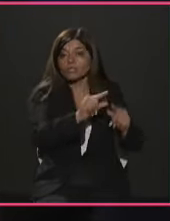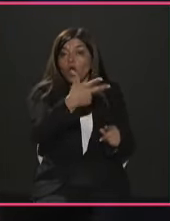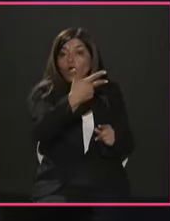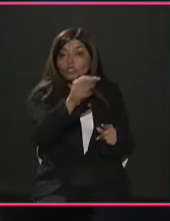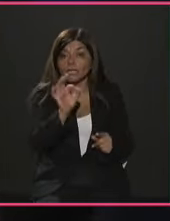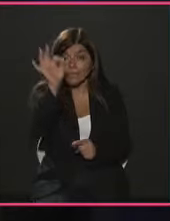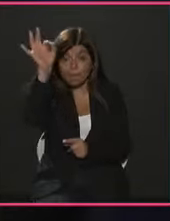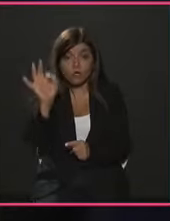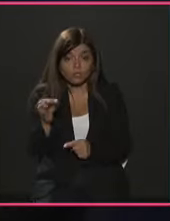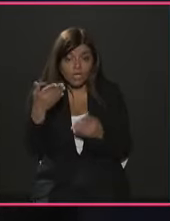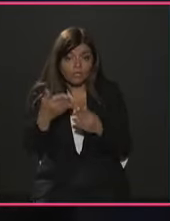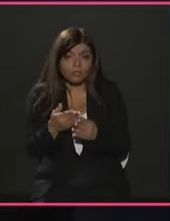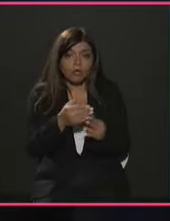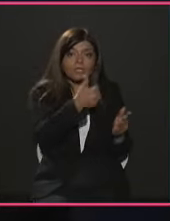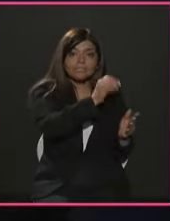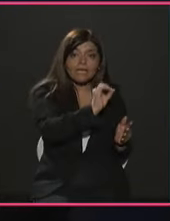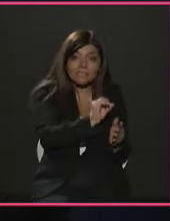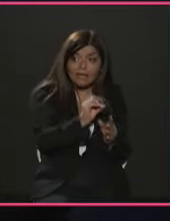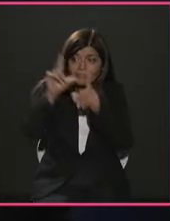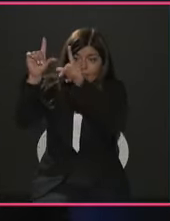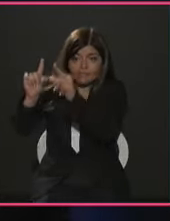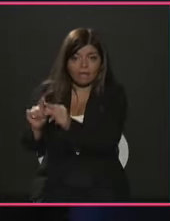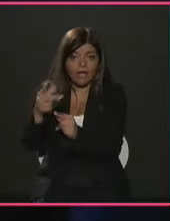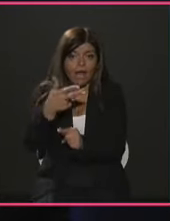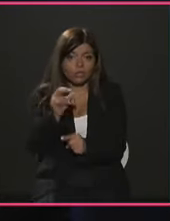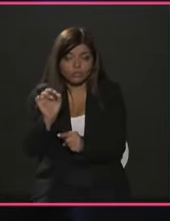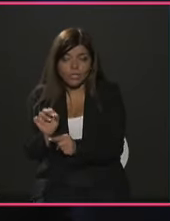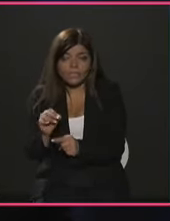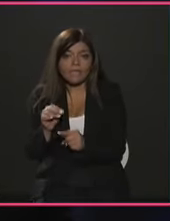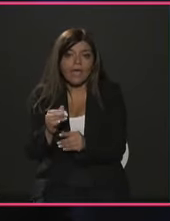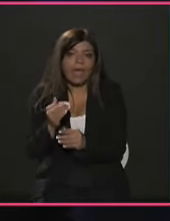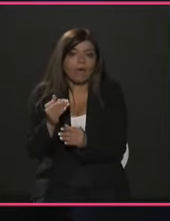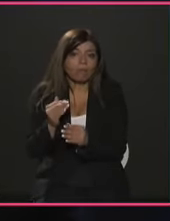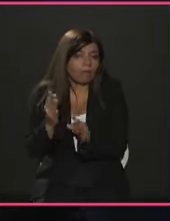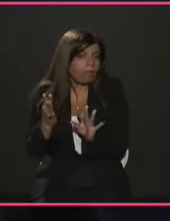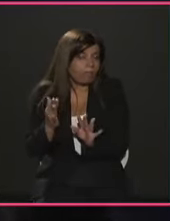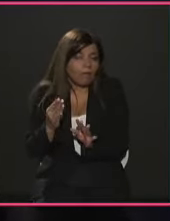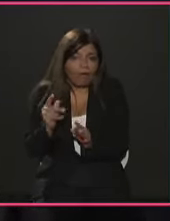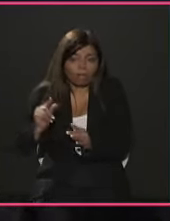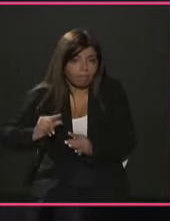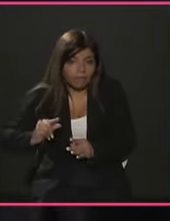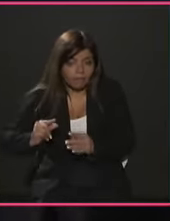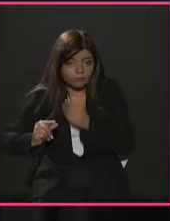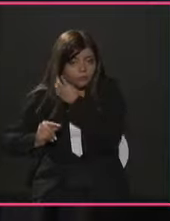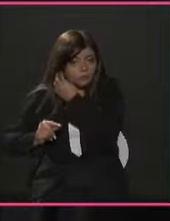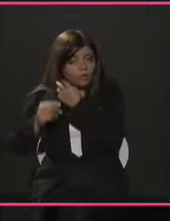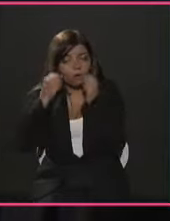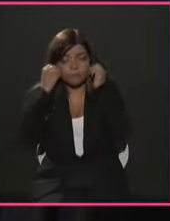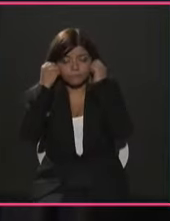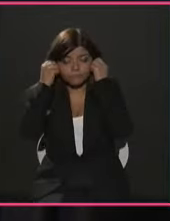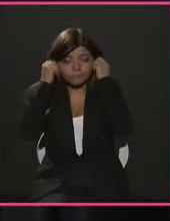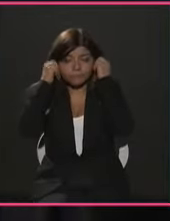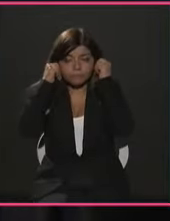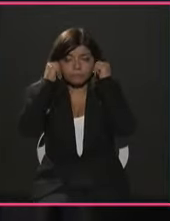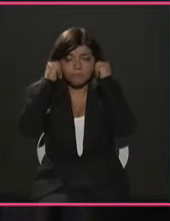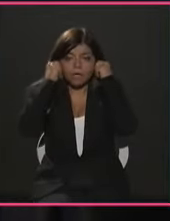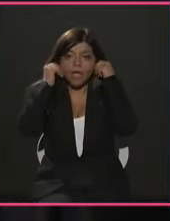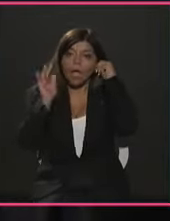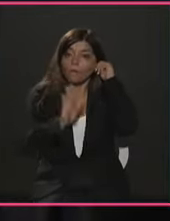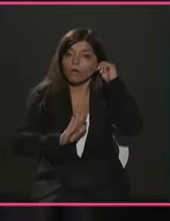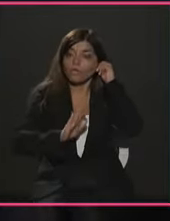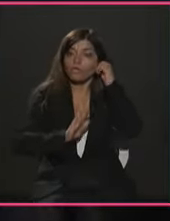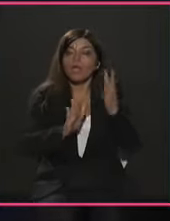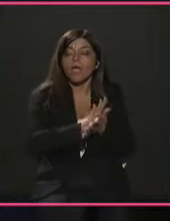80% un 60 de reducción se pueden hacer con casi ningún costo esto incluyen cosas como prevención de la